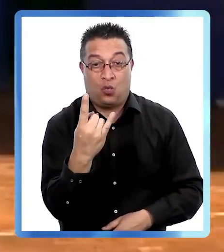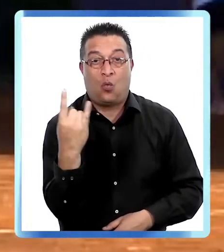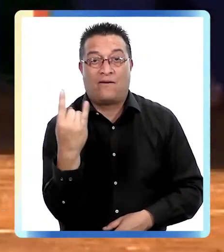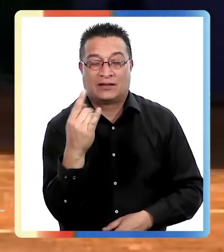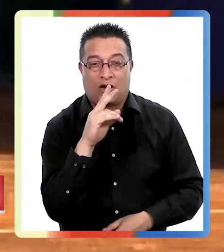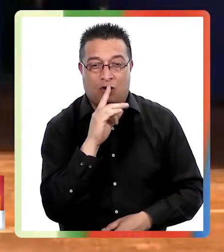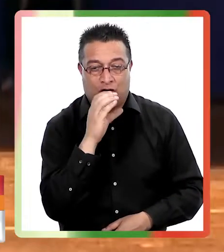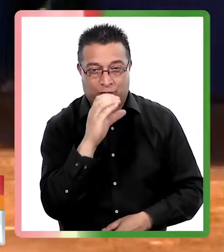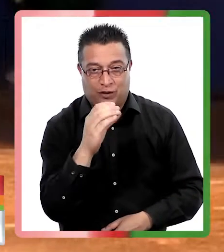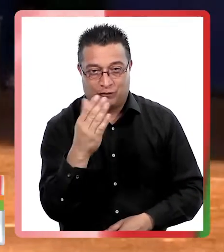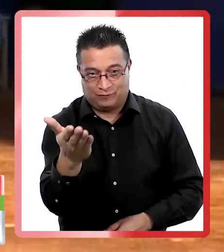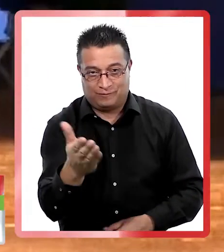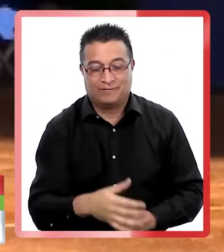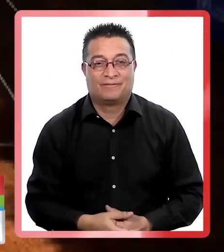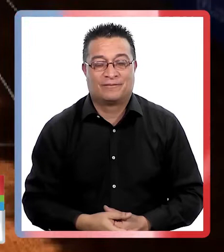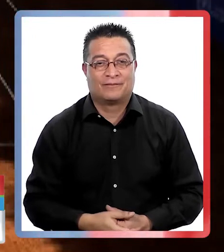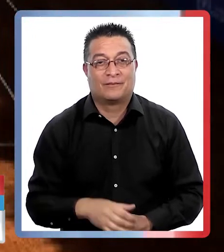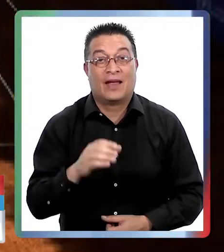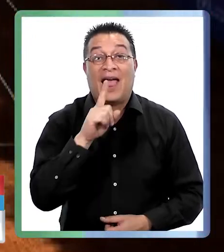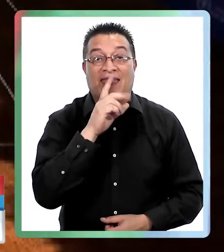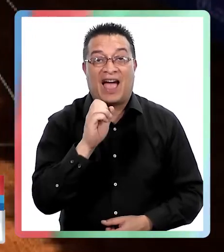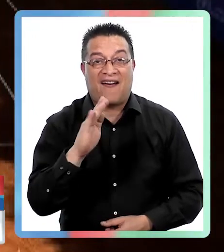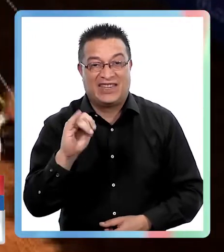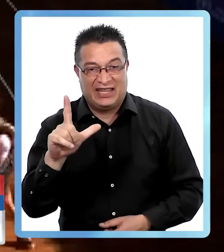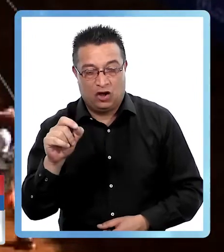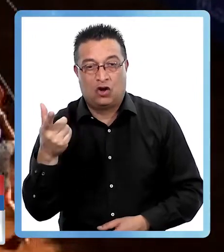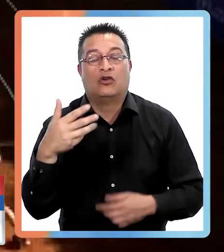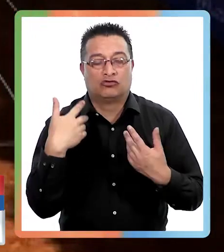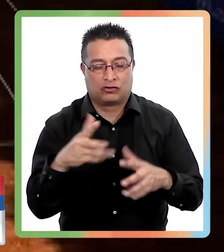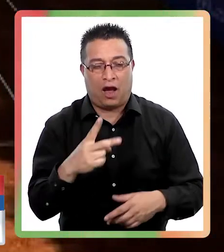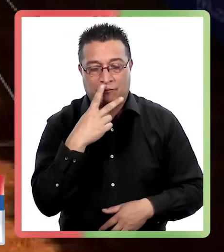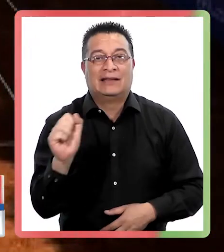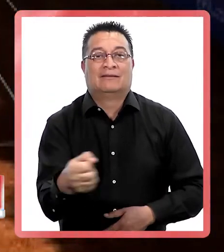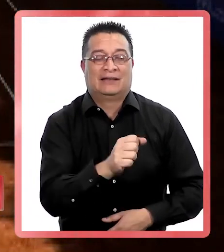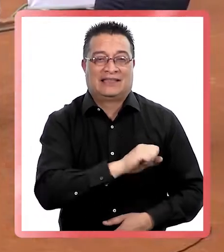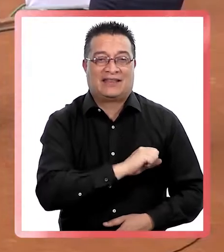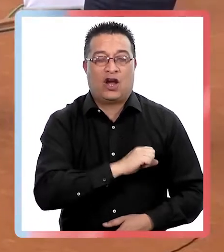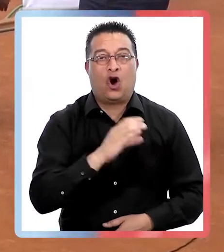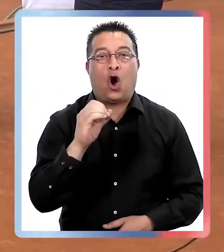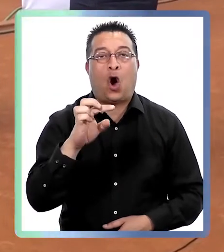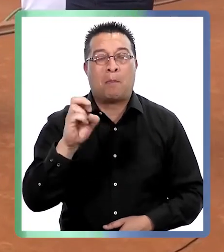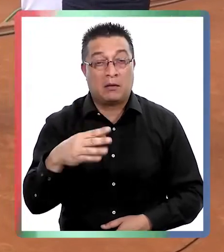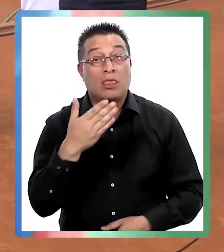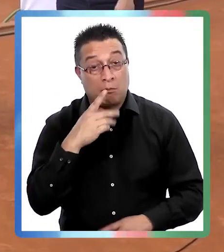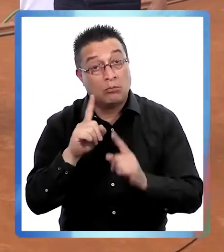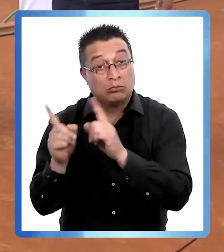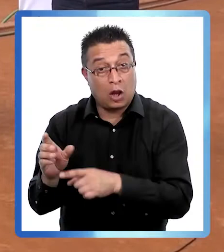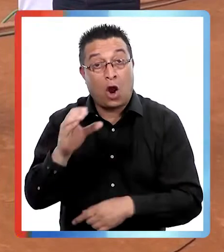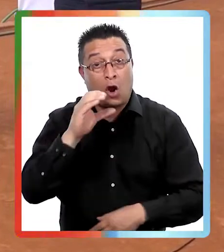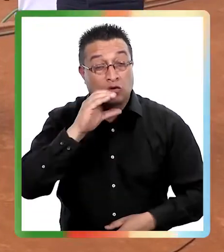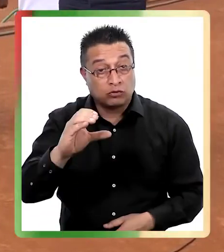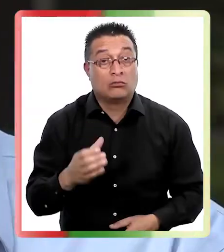Alejandro Tavilo ya brilló en el Santiago Open. ¿Por qué no hacerlo en Concepción? Autoridades y representantes de la